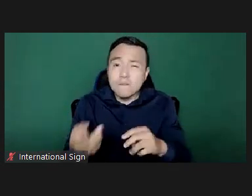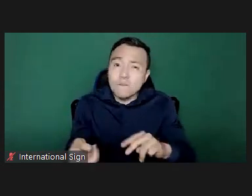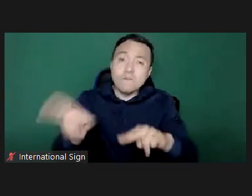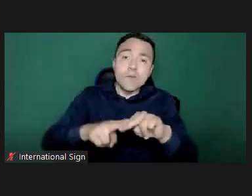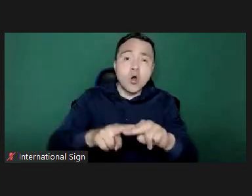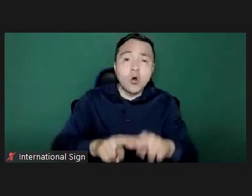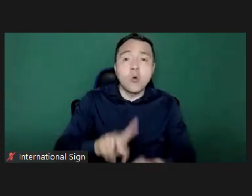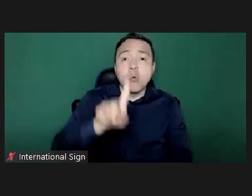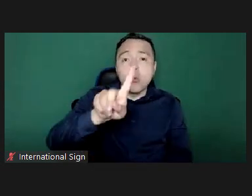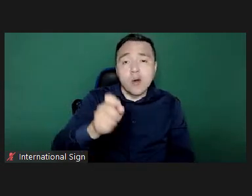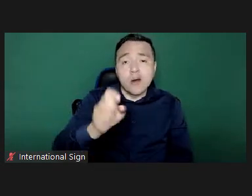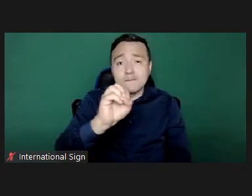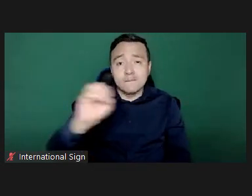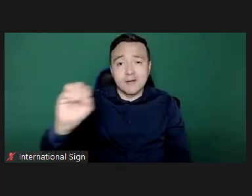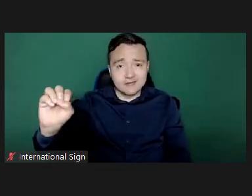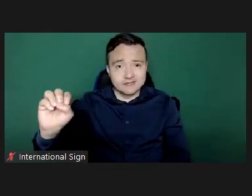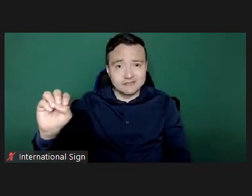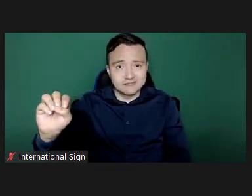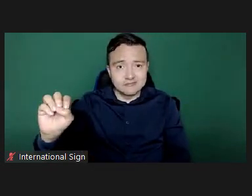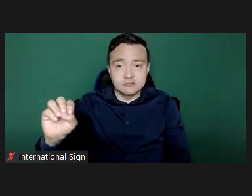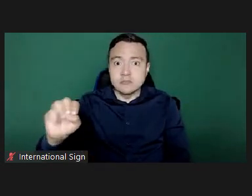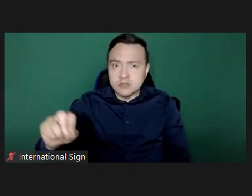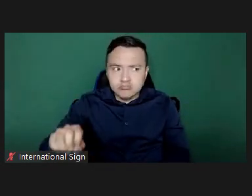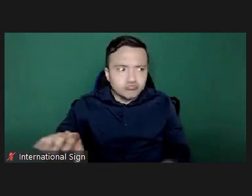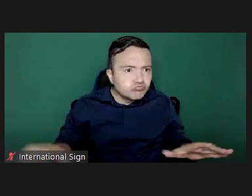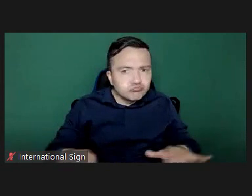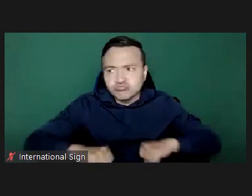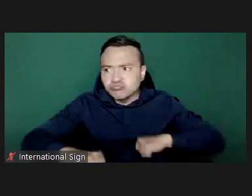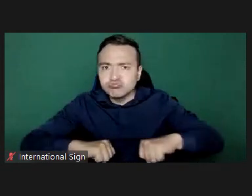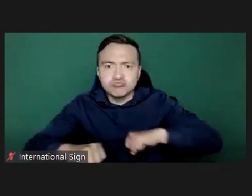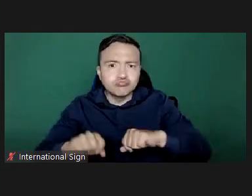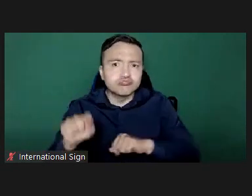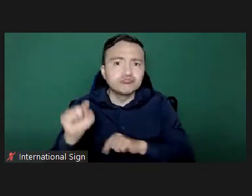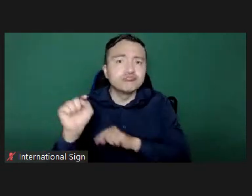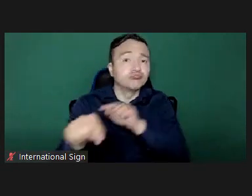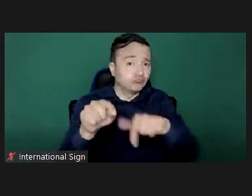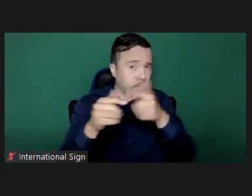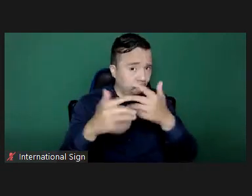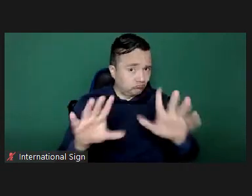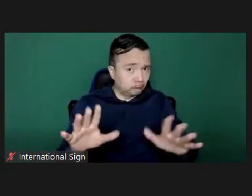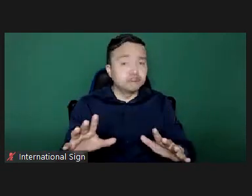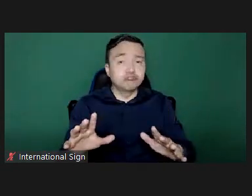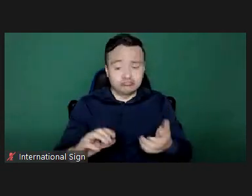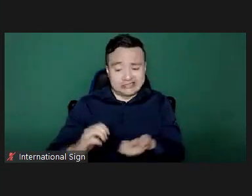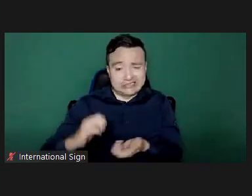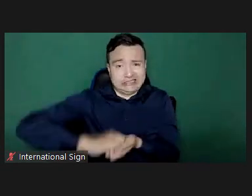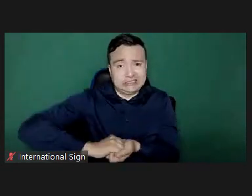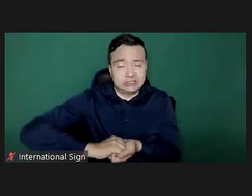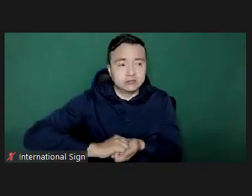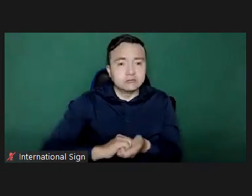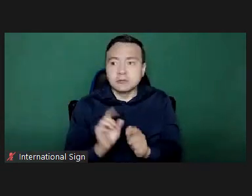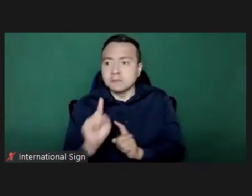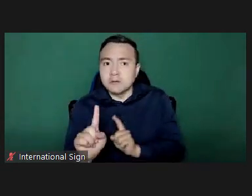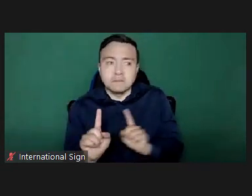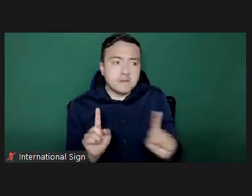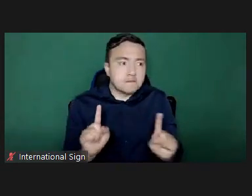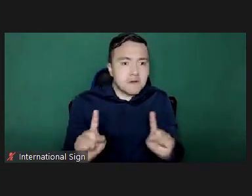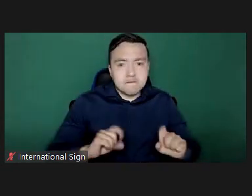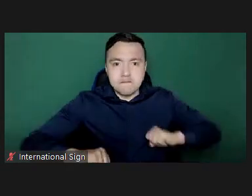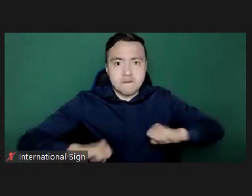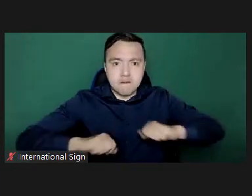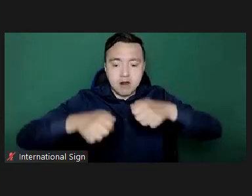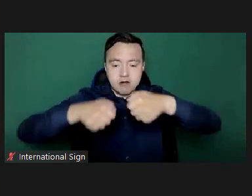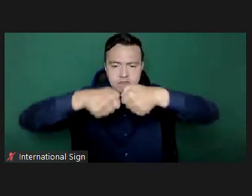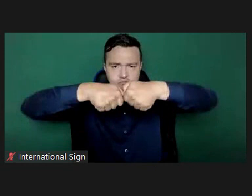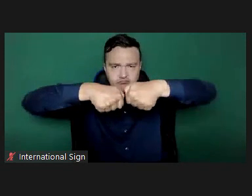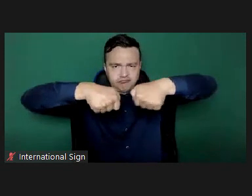la capacidad de respuesta a diferentes niveles de nuestra institución y estamos reconfigurando nuestro